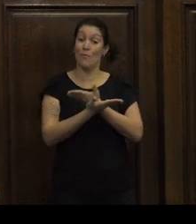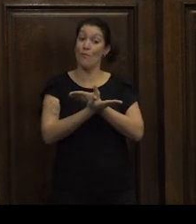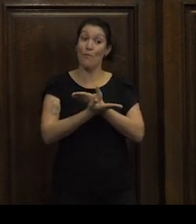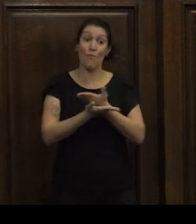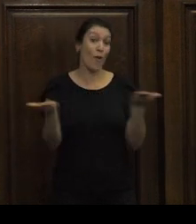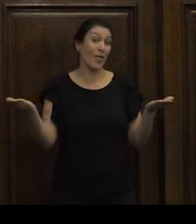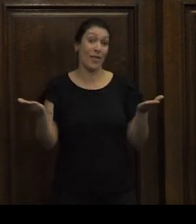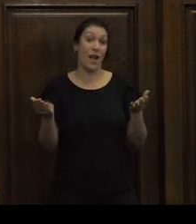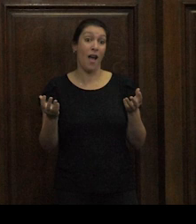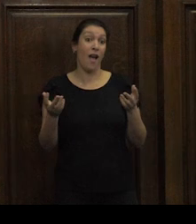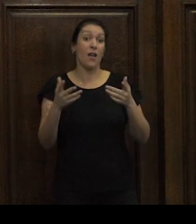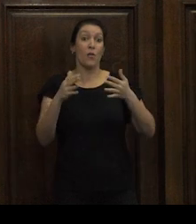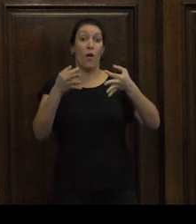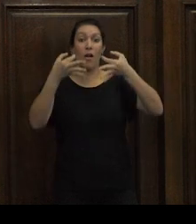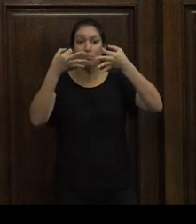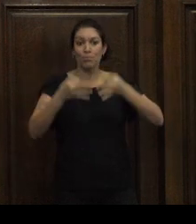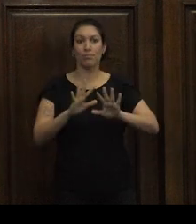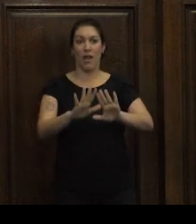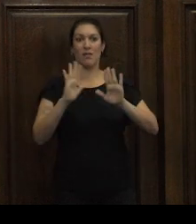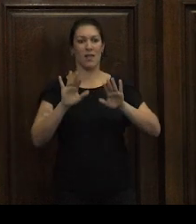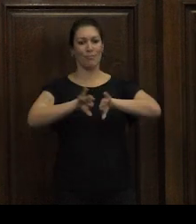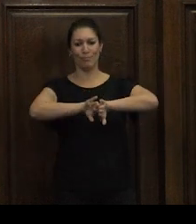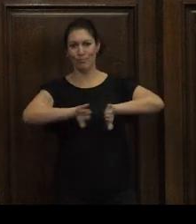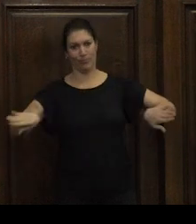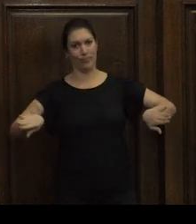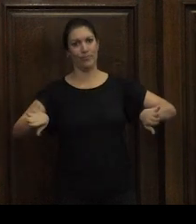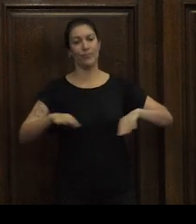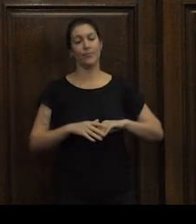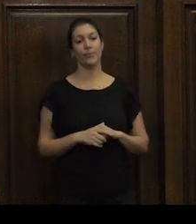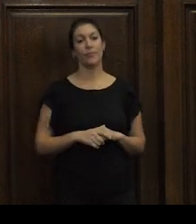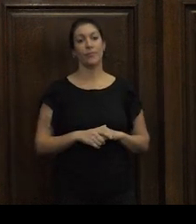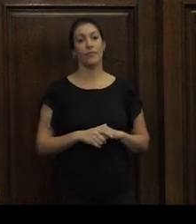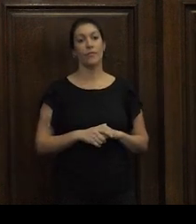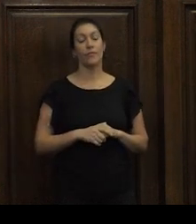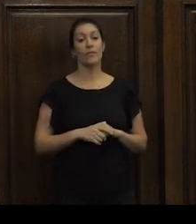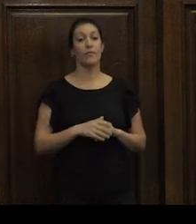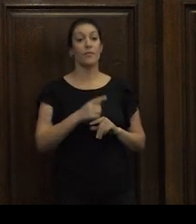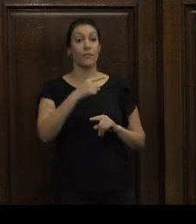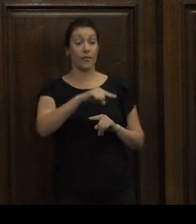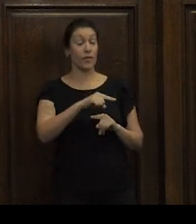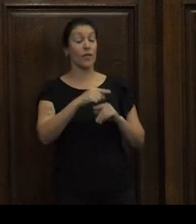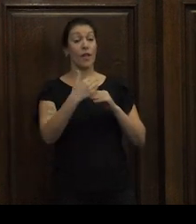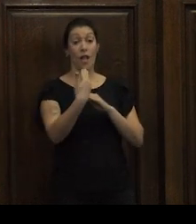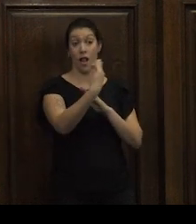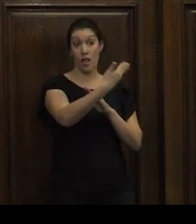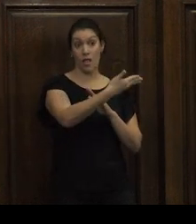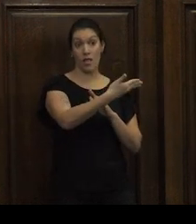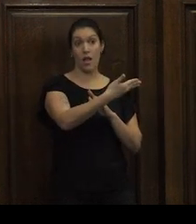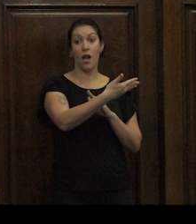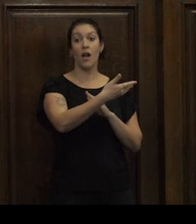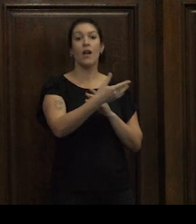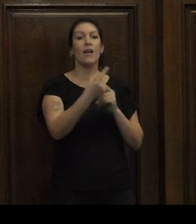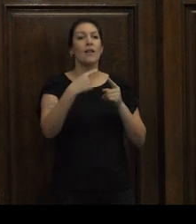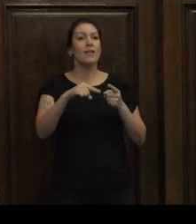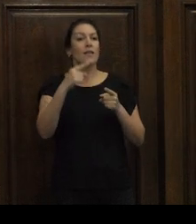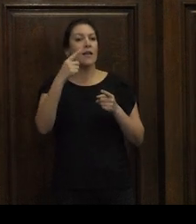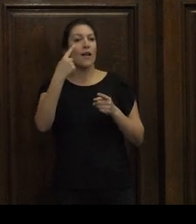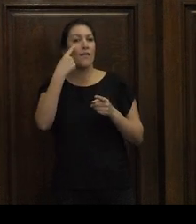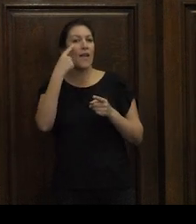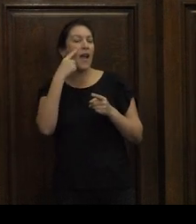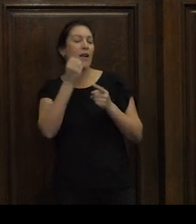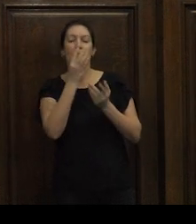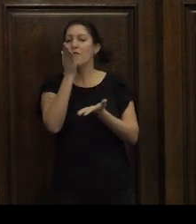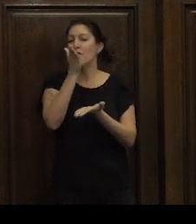claramente pautadas, ¿no? Y aquellos que están del lado de acá cuentan con muchísimos